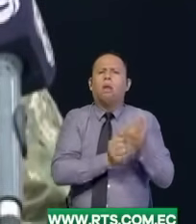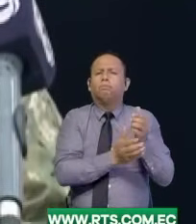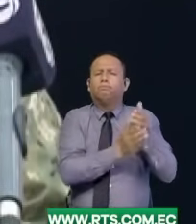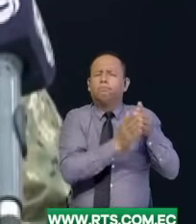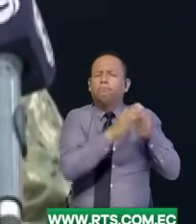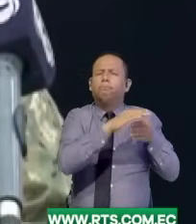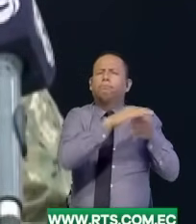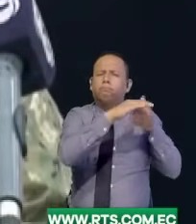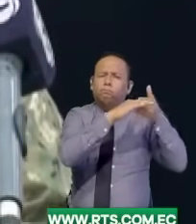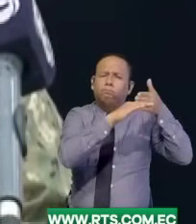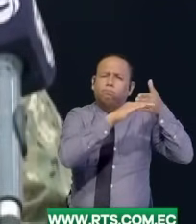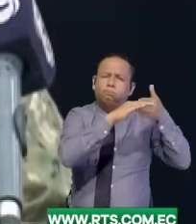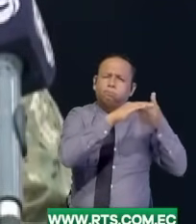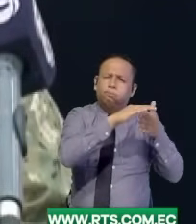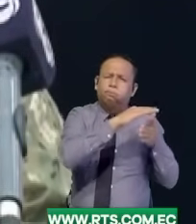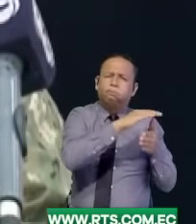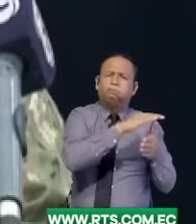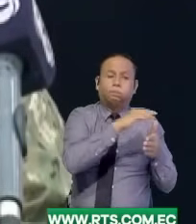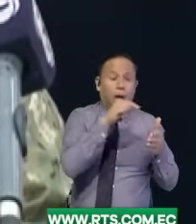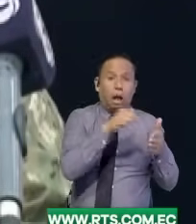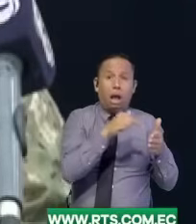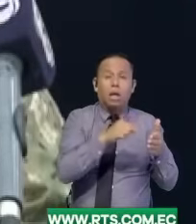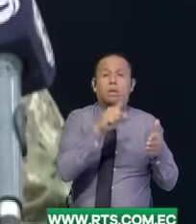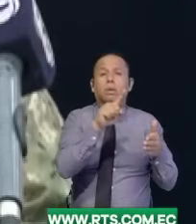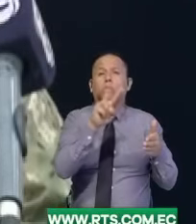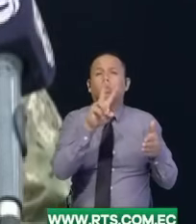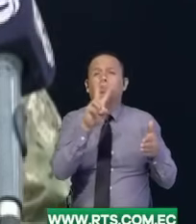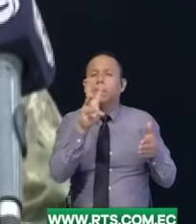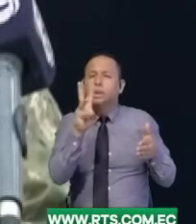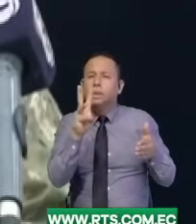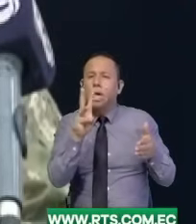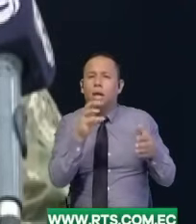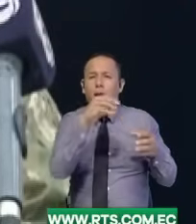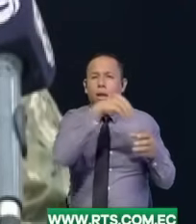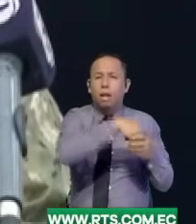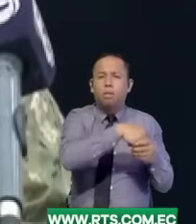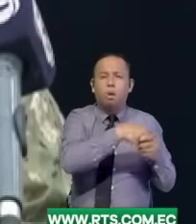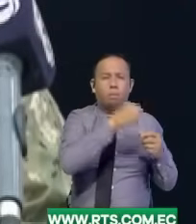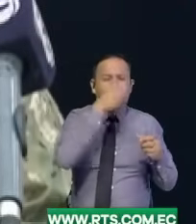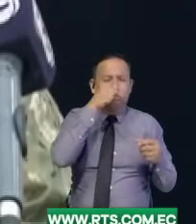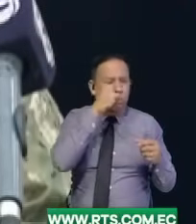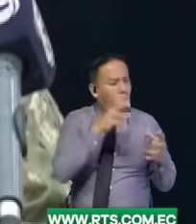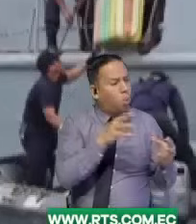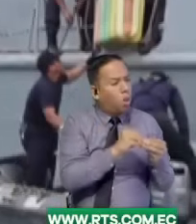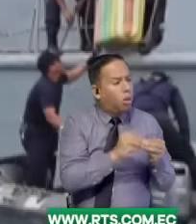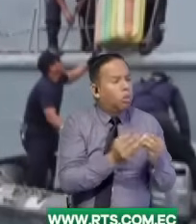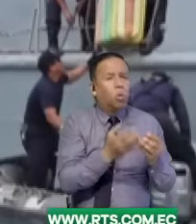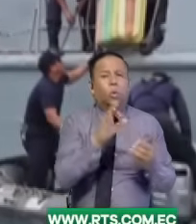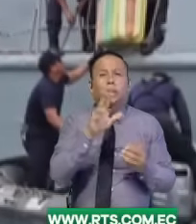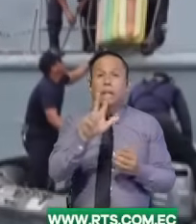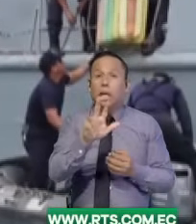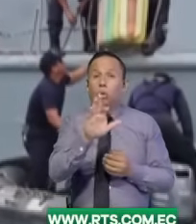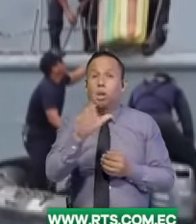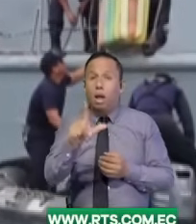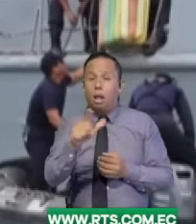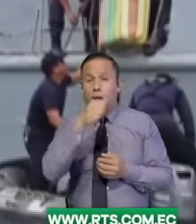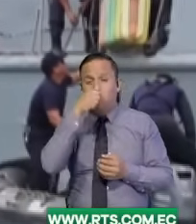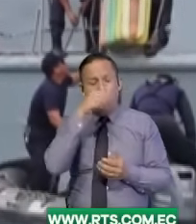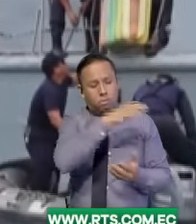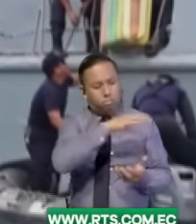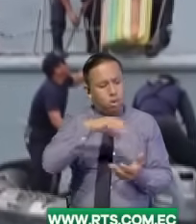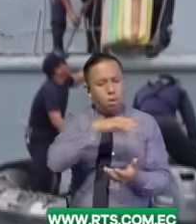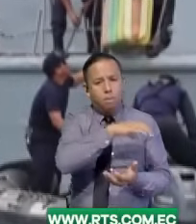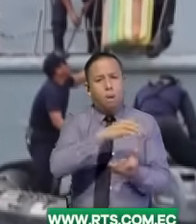traía 126 bultos, del estimativo es de aproximadamente 3 toneladas de droga. Tras la alerta fueron rescatados con